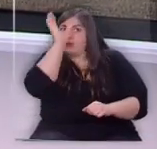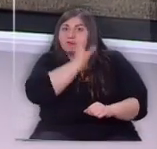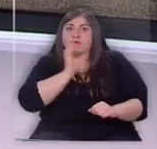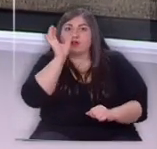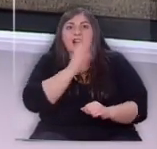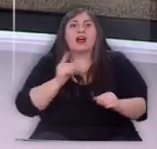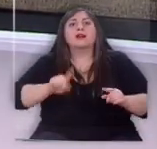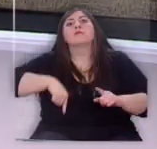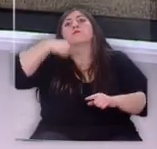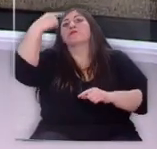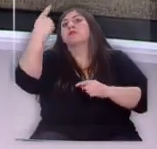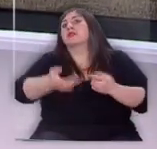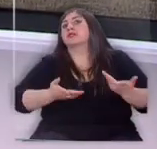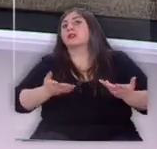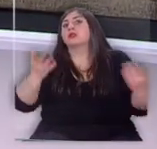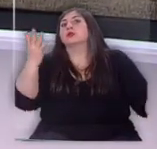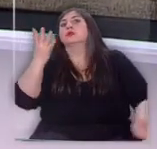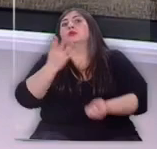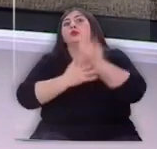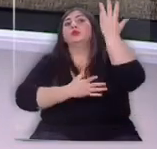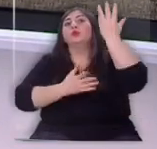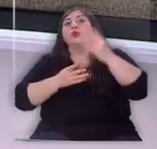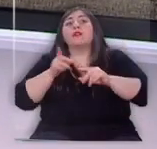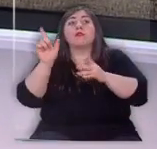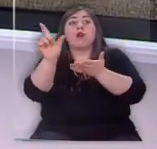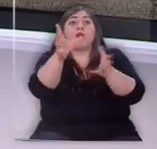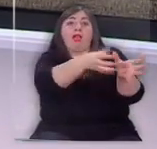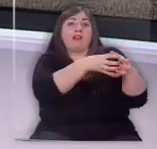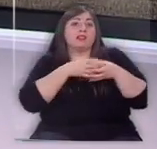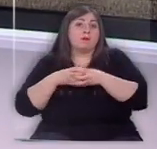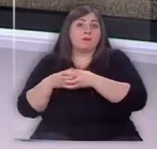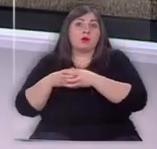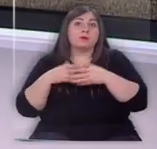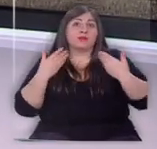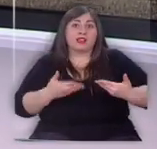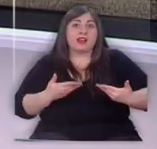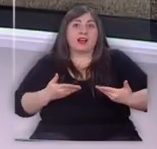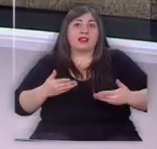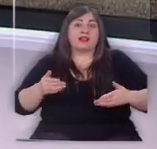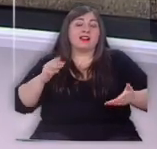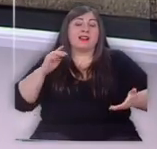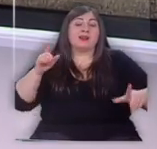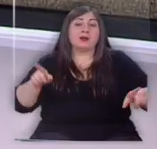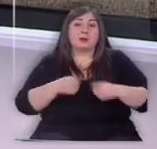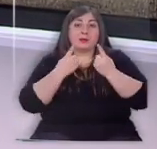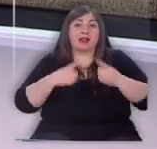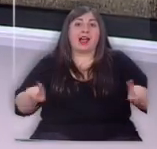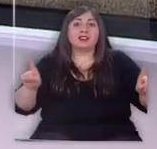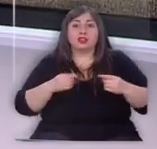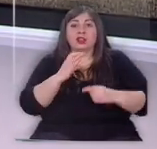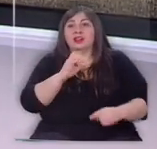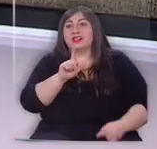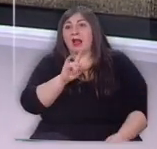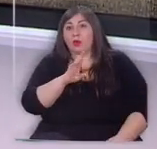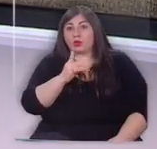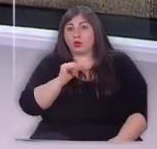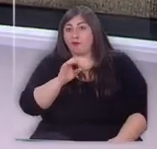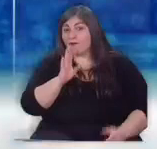ahora en la próxima temporada nuevos horizontes. El detalle del cumpleañero Claudio Bravo, ahora en 24 Horas